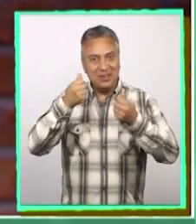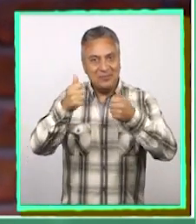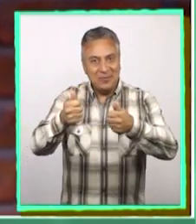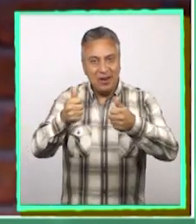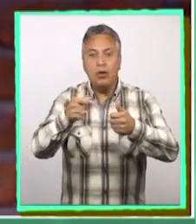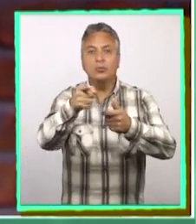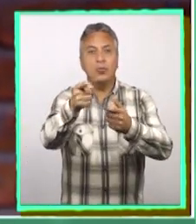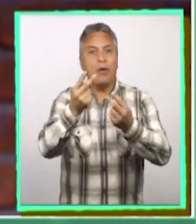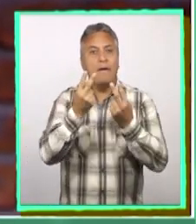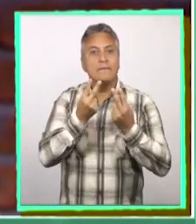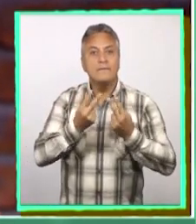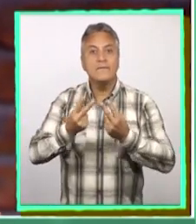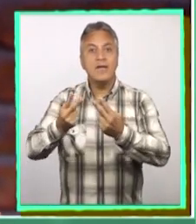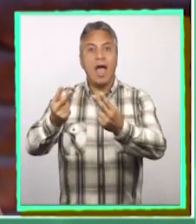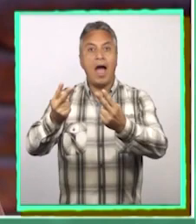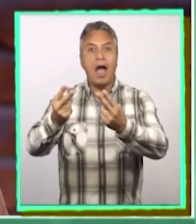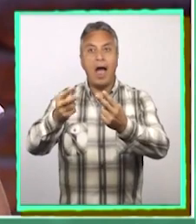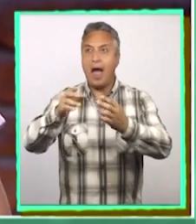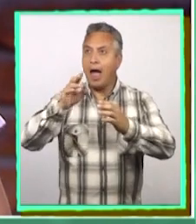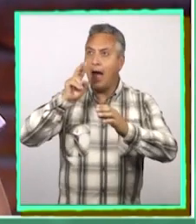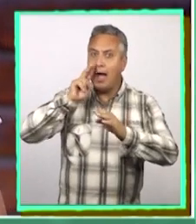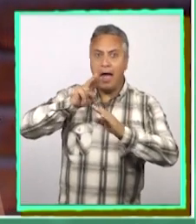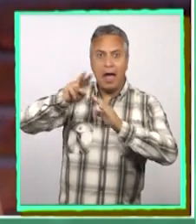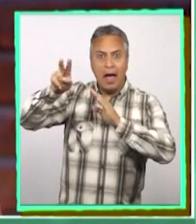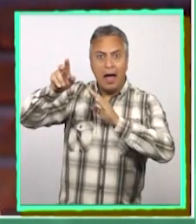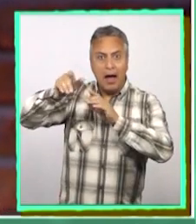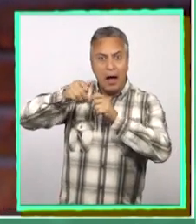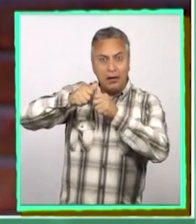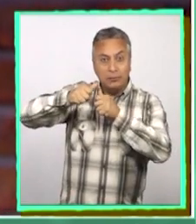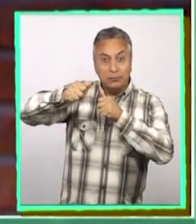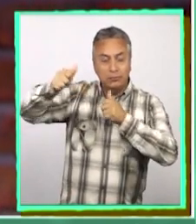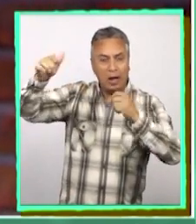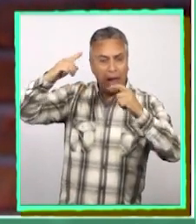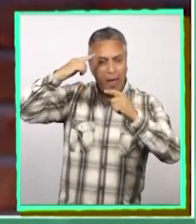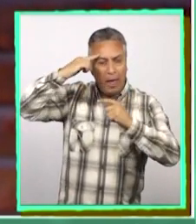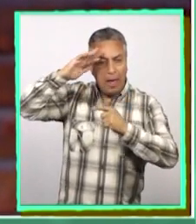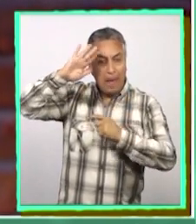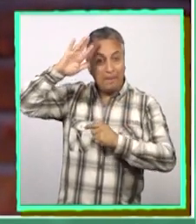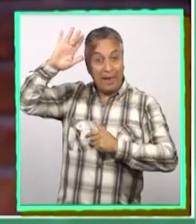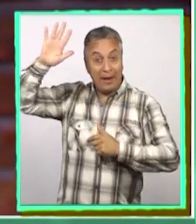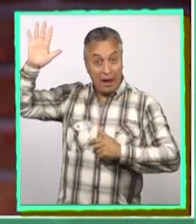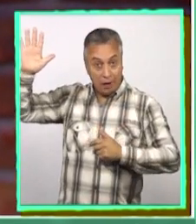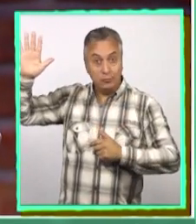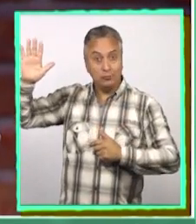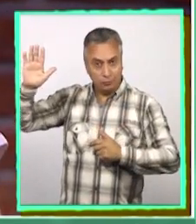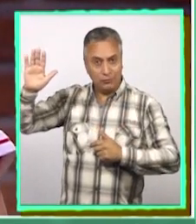gustaría acompañarme a un viaje espacial imaginario? ¿Sí? Ok.